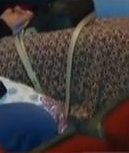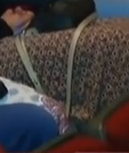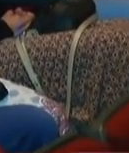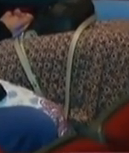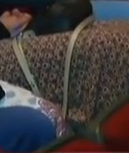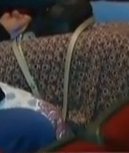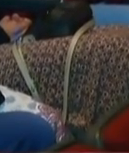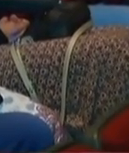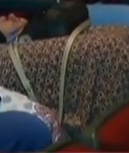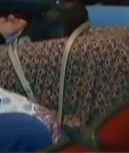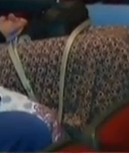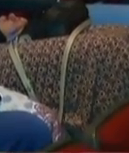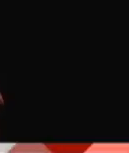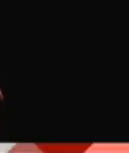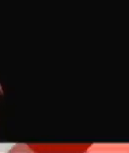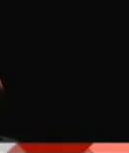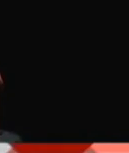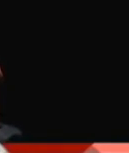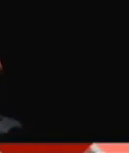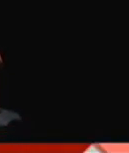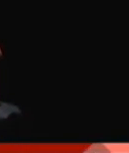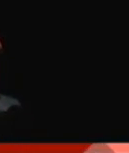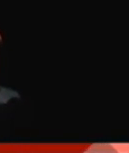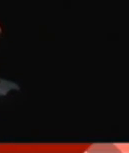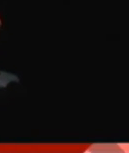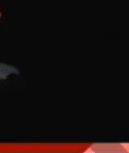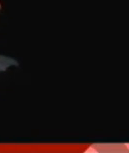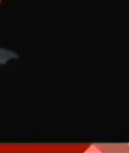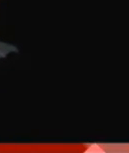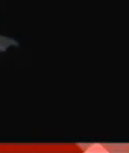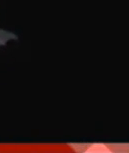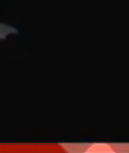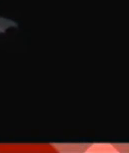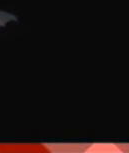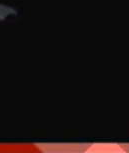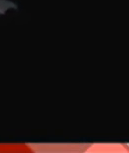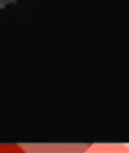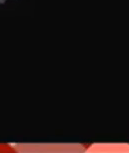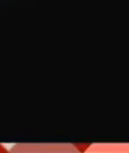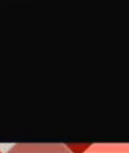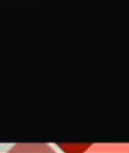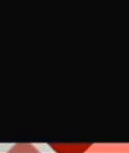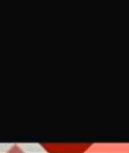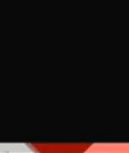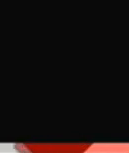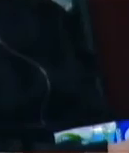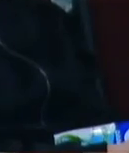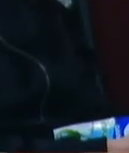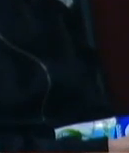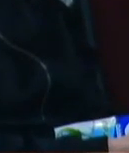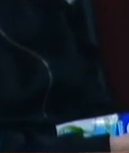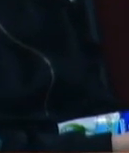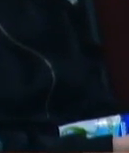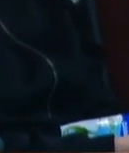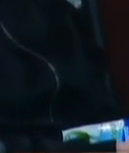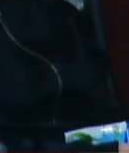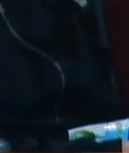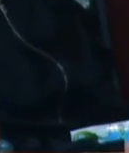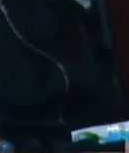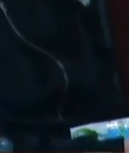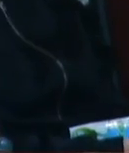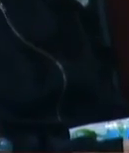evento intenta consolidarse como escaparate para el teatro independiente. Los organizadores subrayan la calidad de las obras